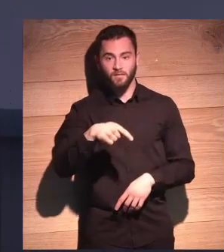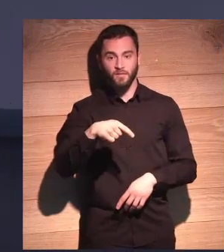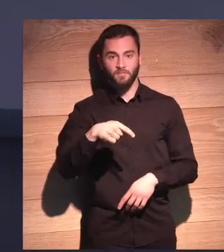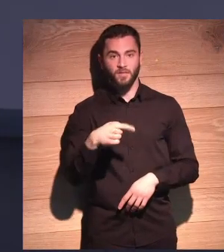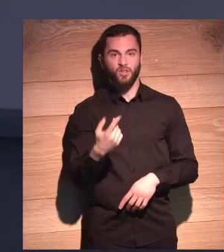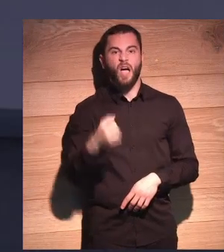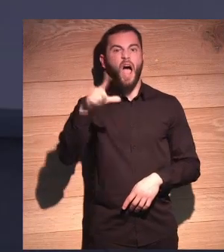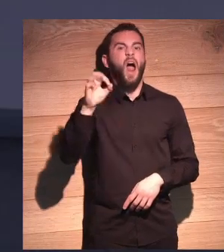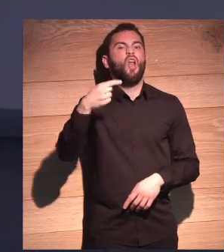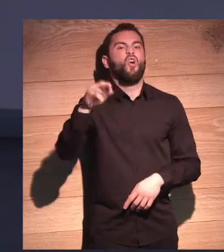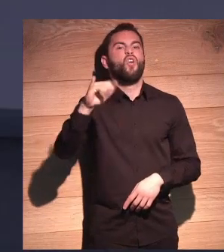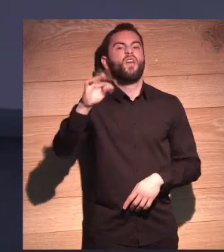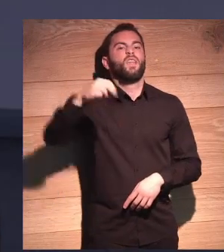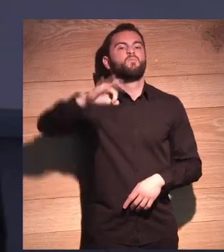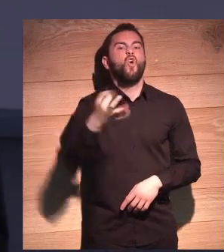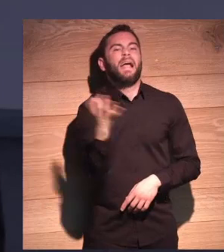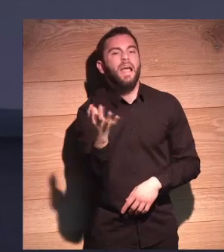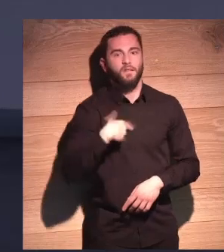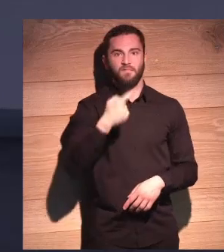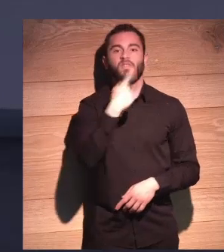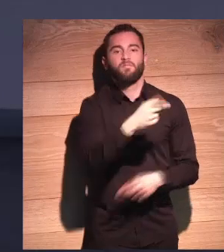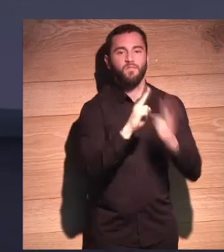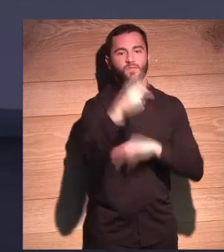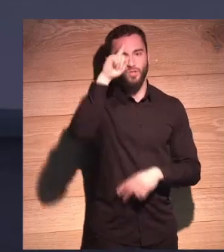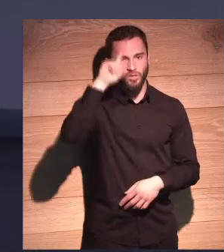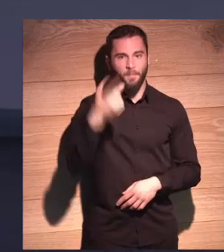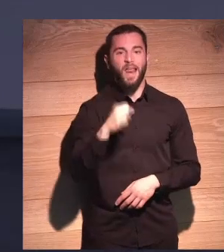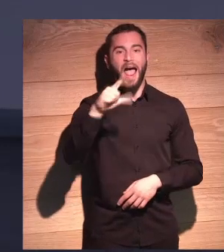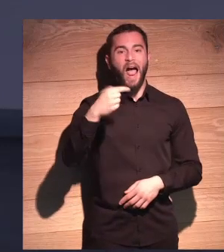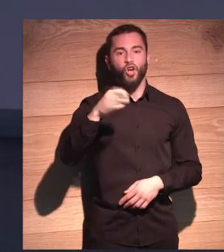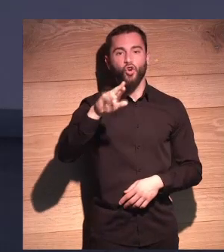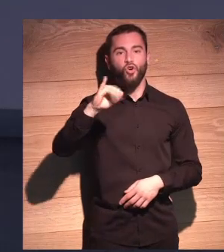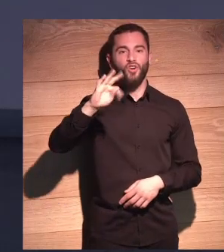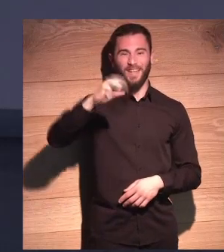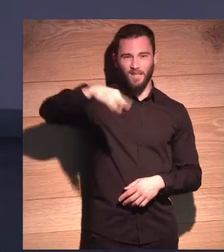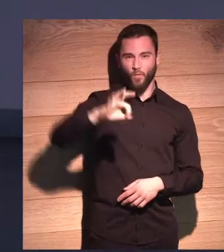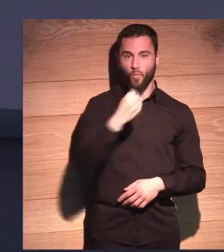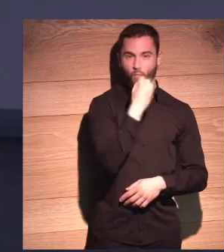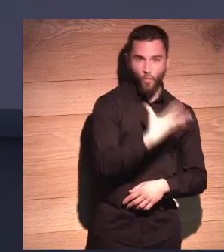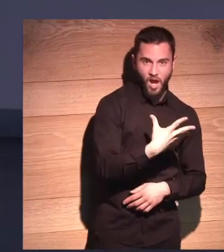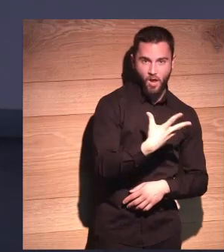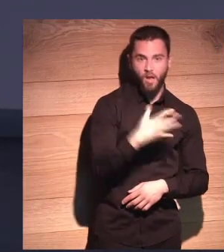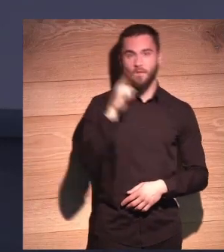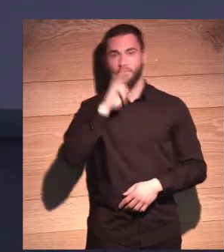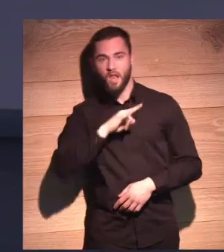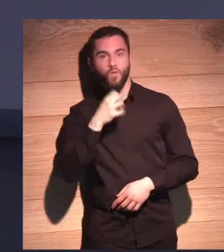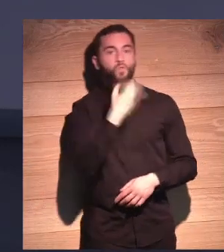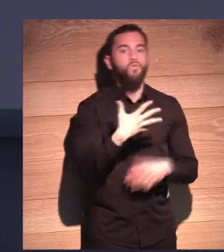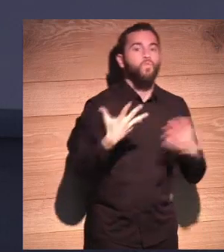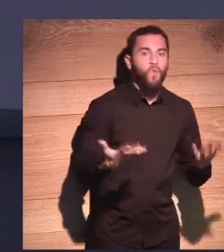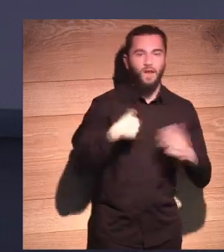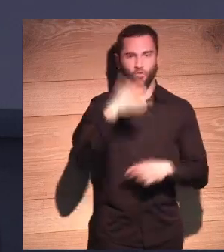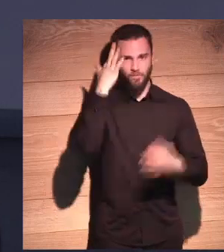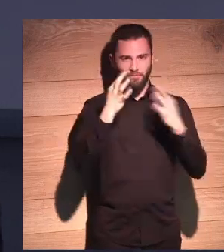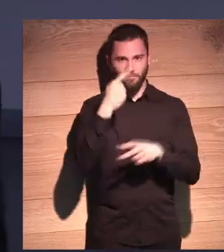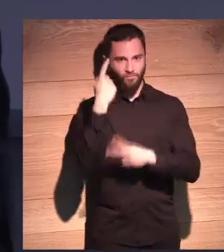algoritmo, pero mucho menos que es un algoritmo bueno y hay un algoritmo malo. Y os voy a dar 2